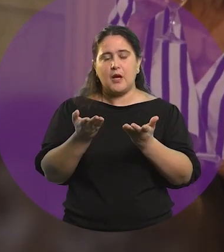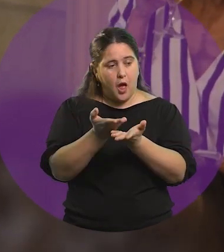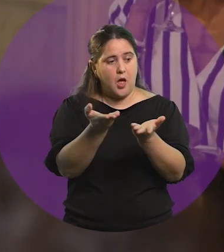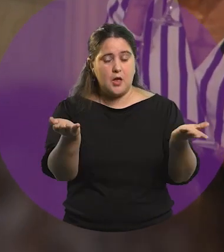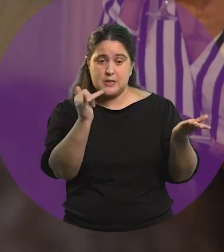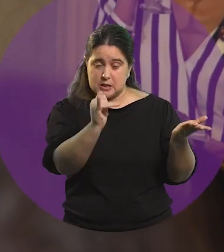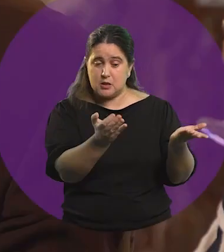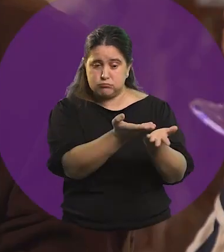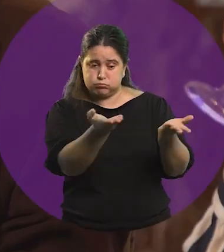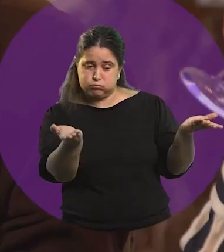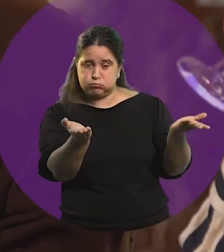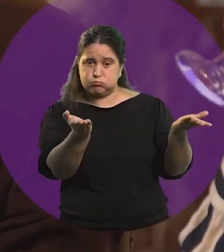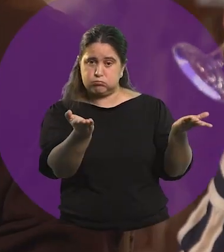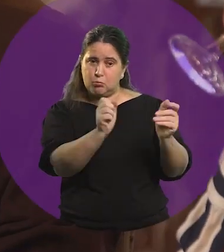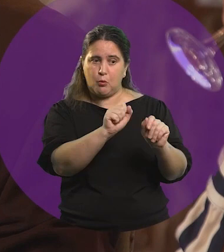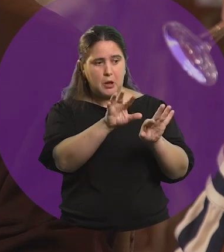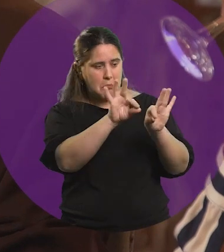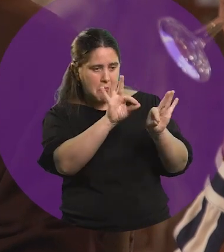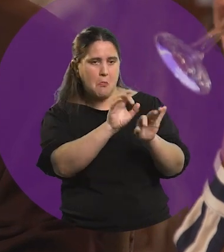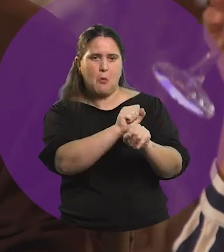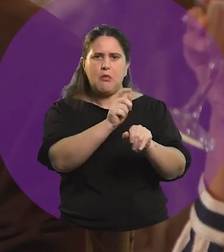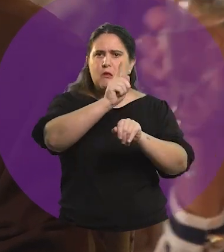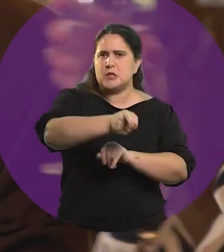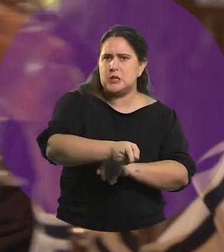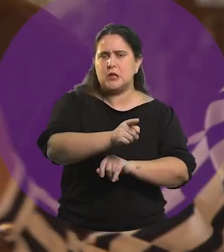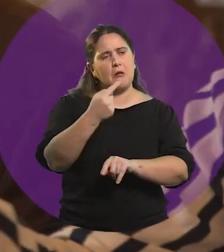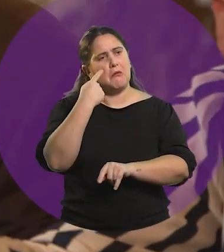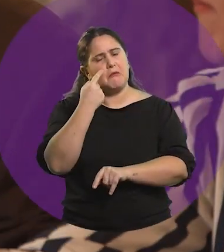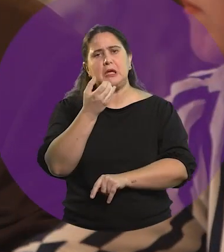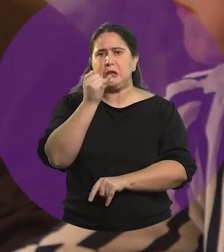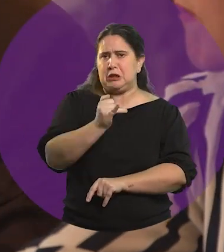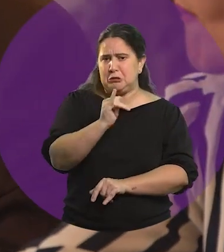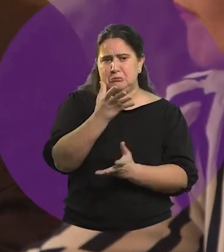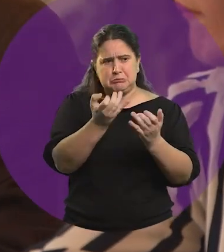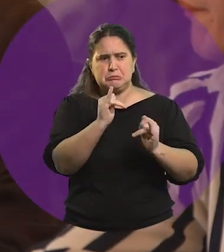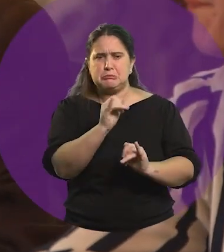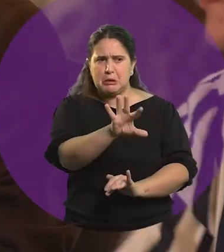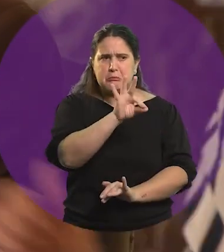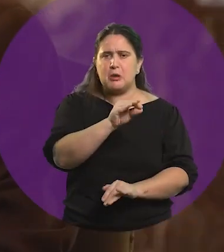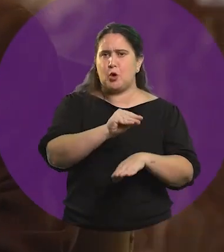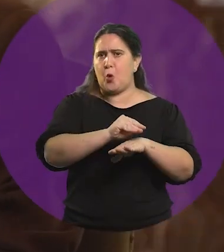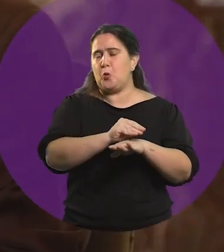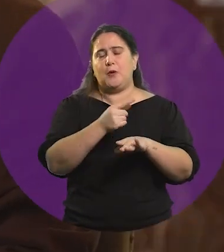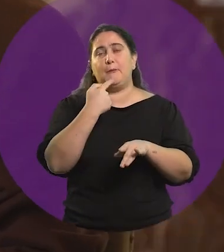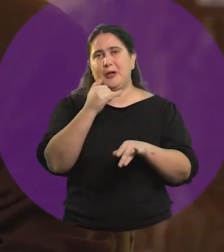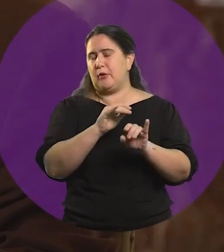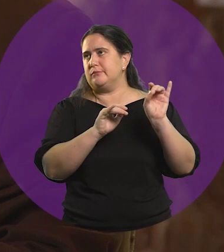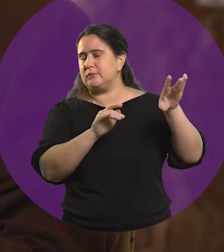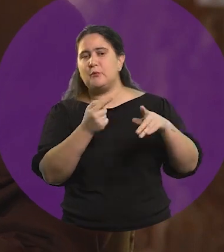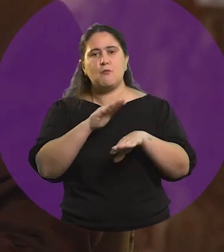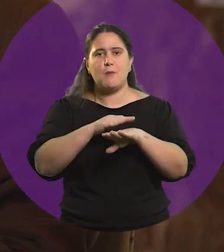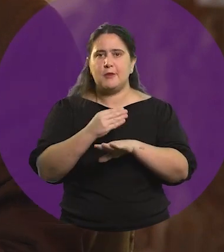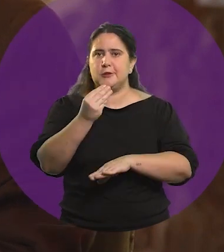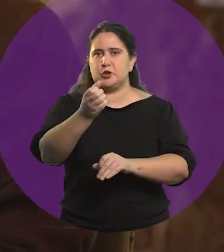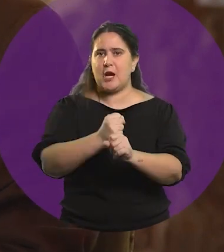les abrí la oportunidad, les abrí la puerta a que además puedan decidir y efectivamente quieran decidir porque no tienen un sesgo de decisión cultural, pero cuando